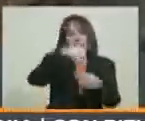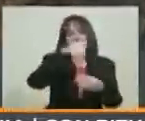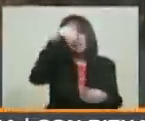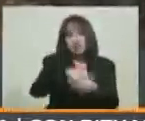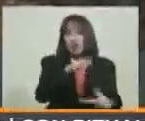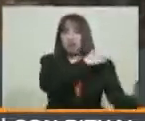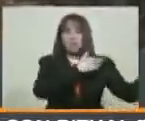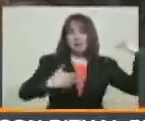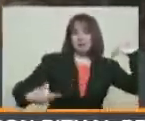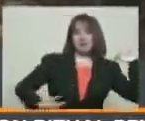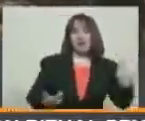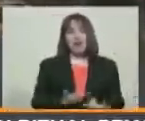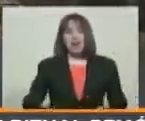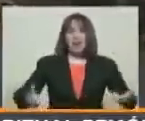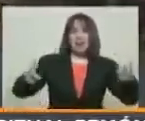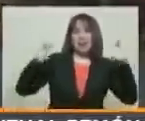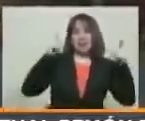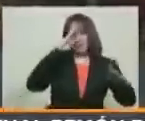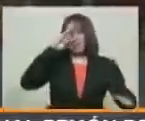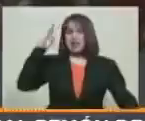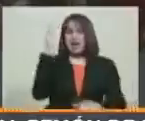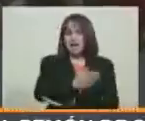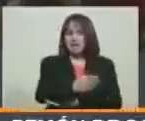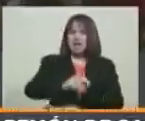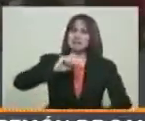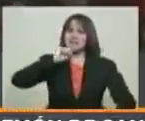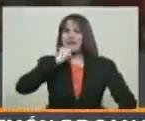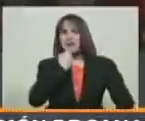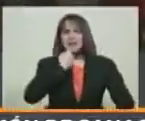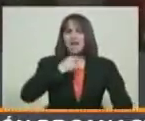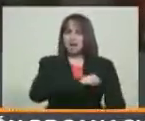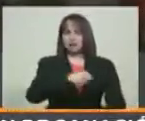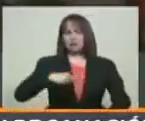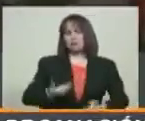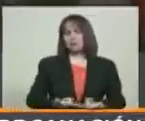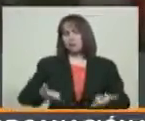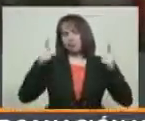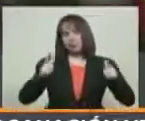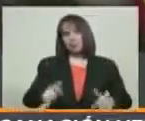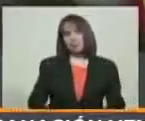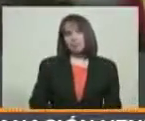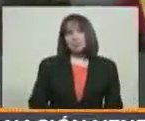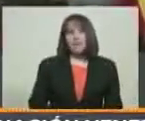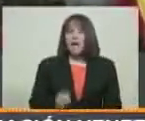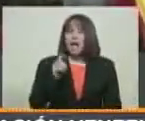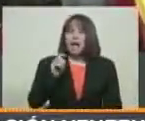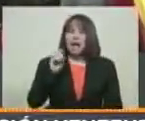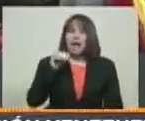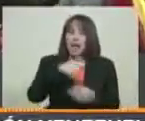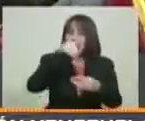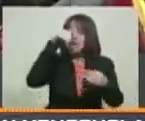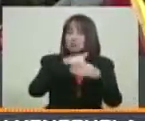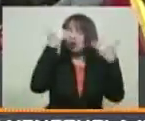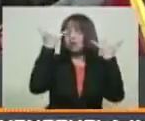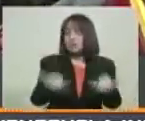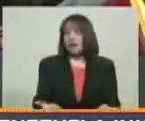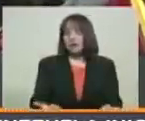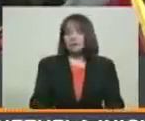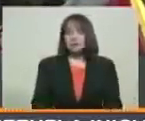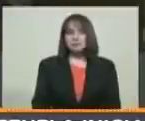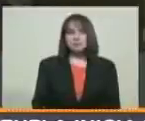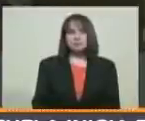presidenciales libres, directas, secretas y soberanas. ¡Elecciones ya!